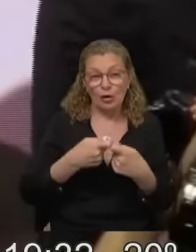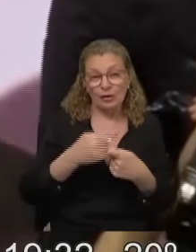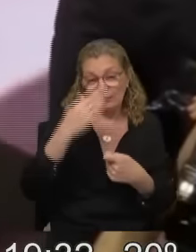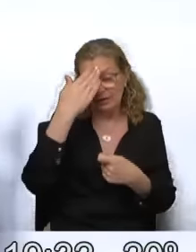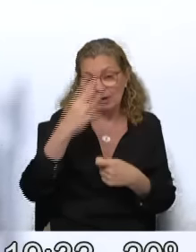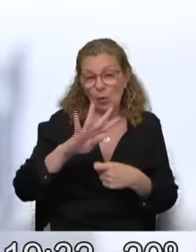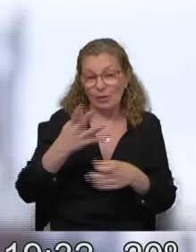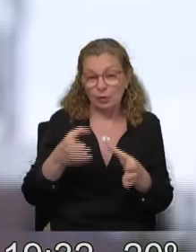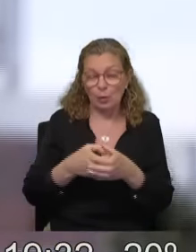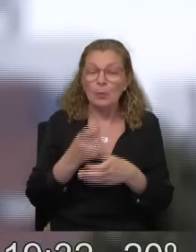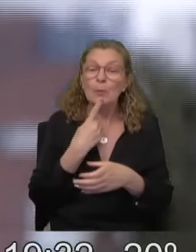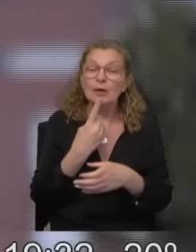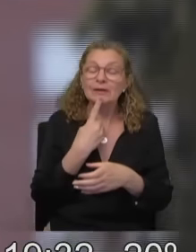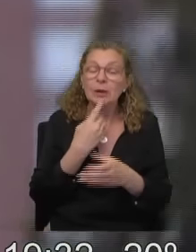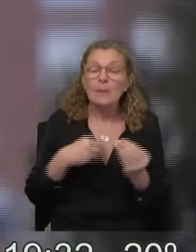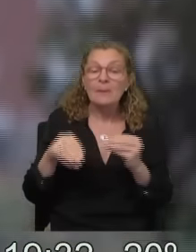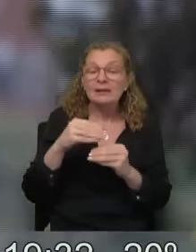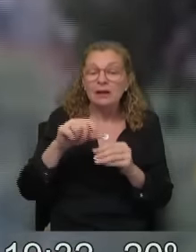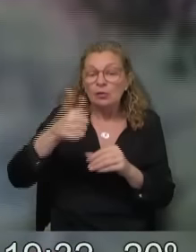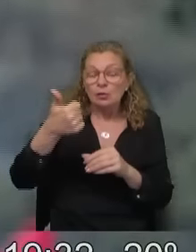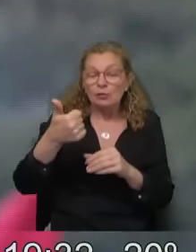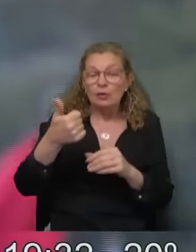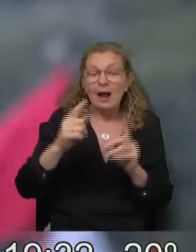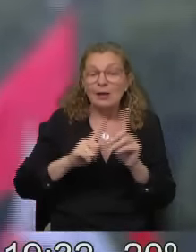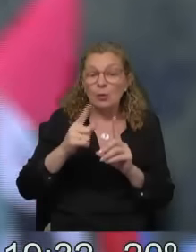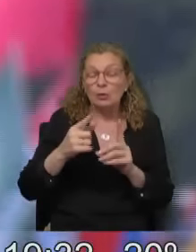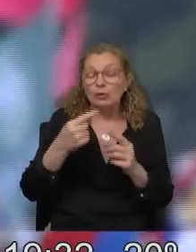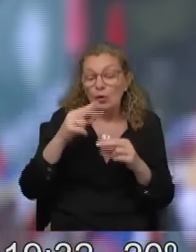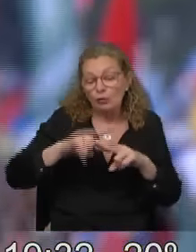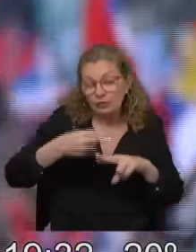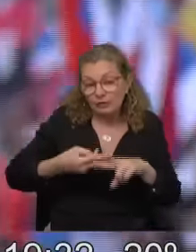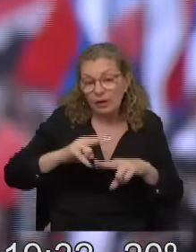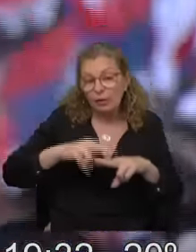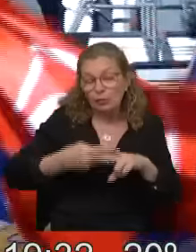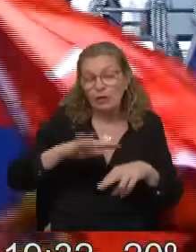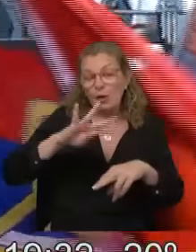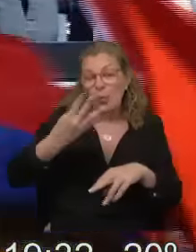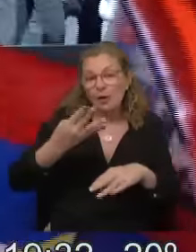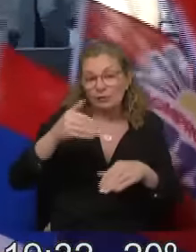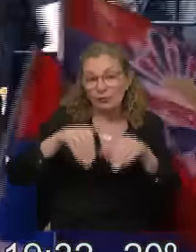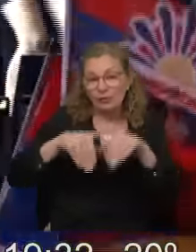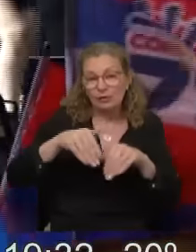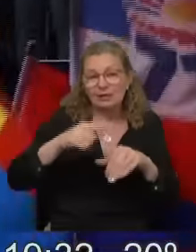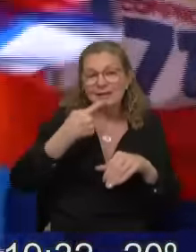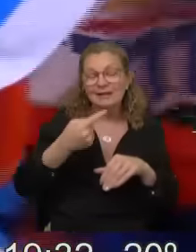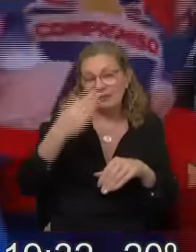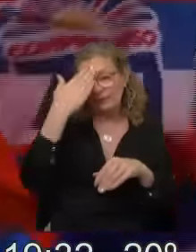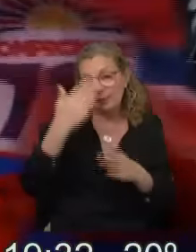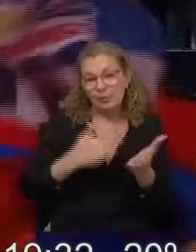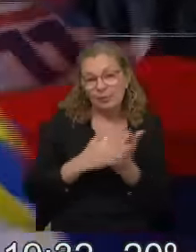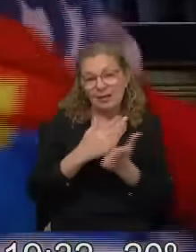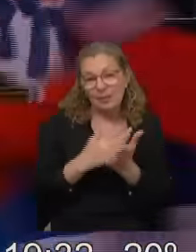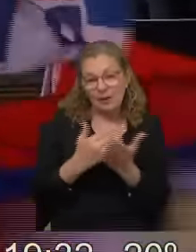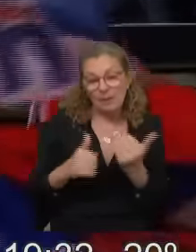otros 4 partidos. Más allá de los triunfos y derrotas, hay algunos patrones que se repitieron en los 4 balotajes que hubo. El Frente Amplio siempre aumentó